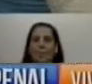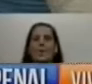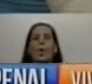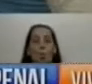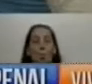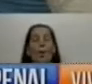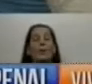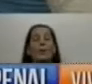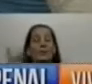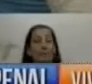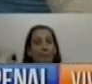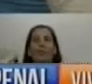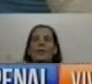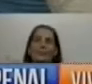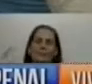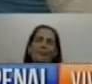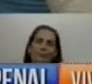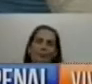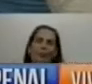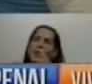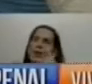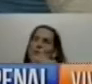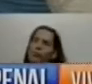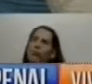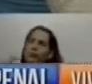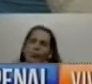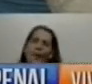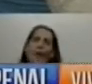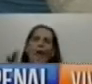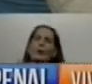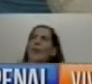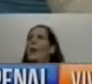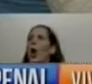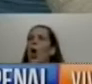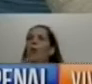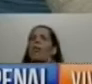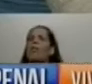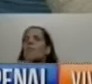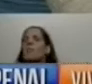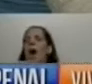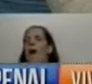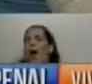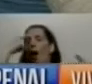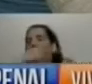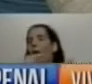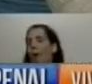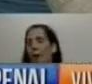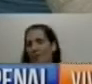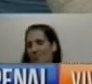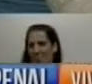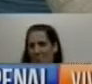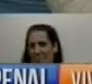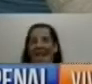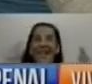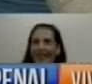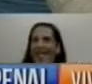ineludiblemente en cuestiones que son muy sensibles para los que integramos una sociedad. Se trata de otorgar